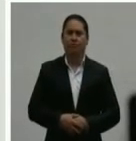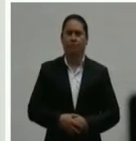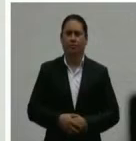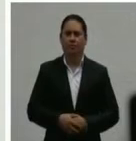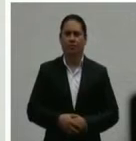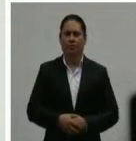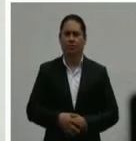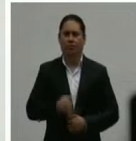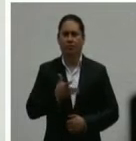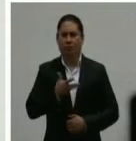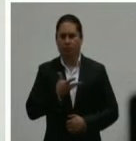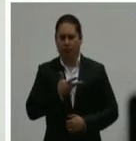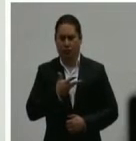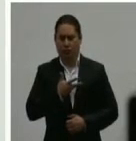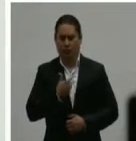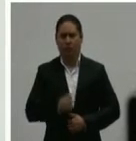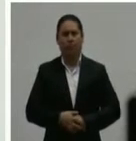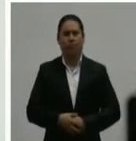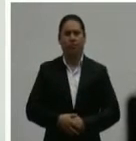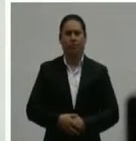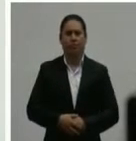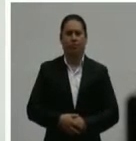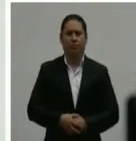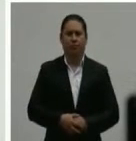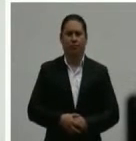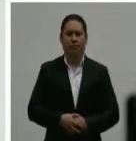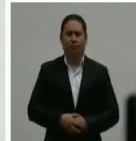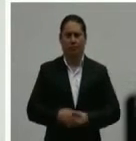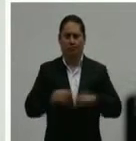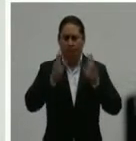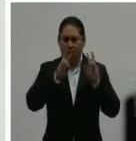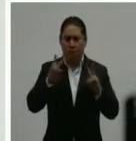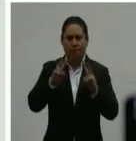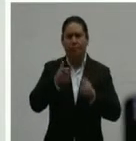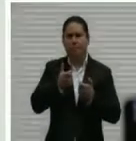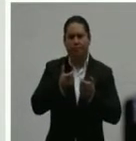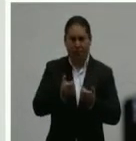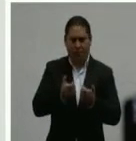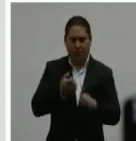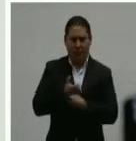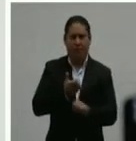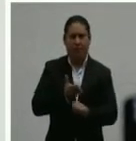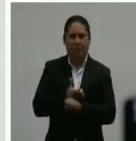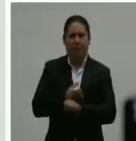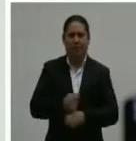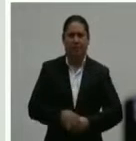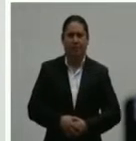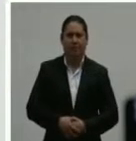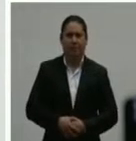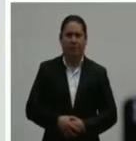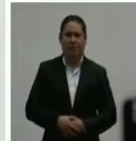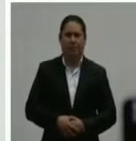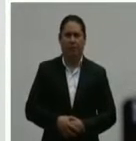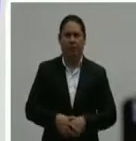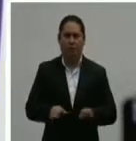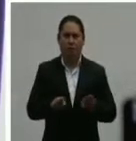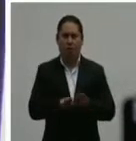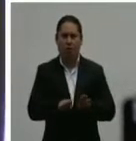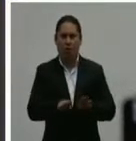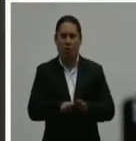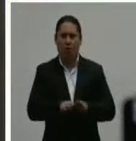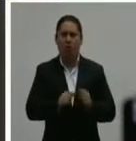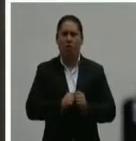sustancialmente contiene el panorama económico estatal, la descripción de